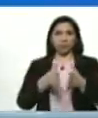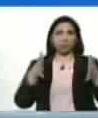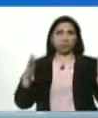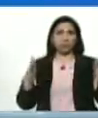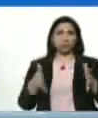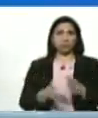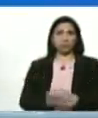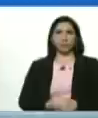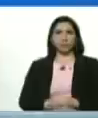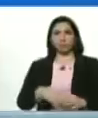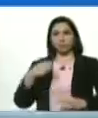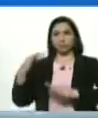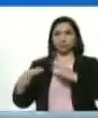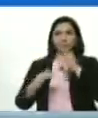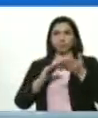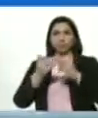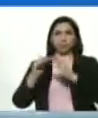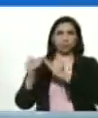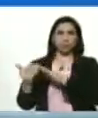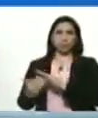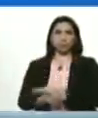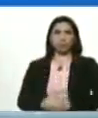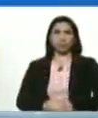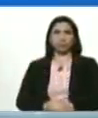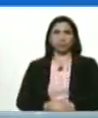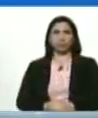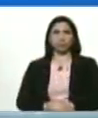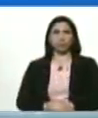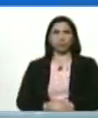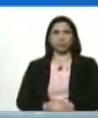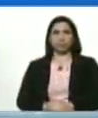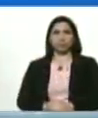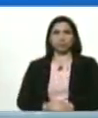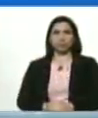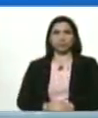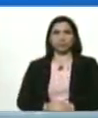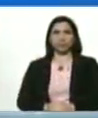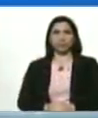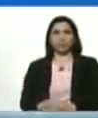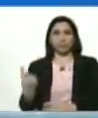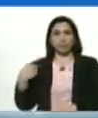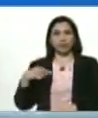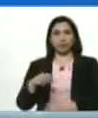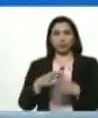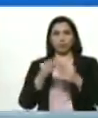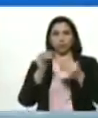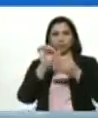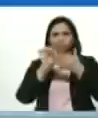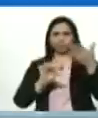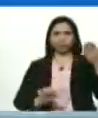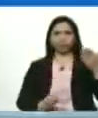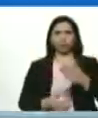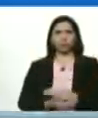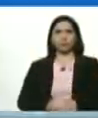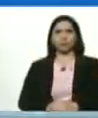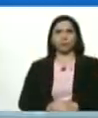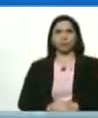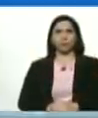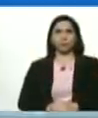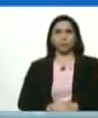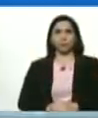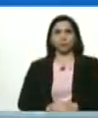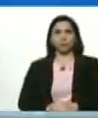de transmisión comunitaria aquí los tenemos de